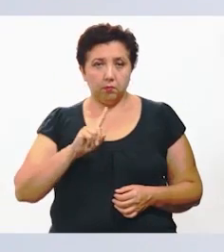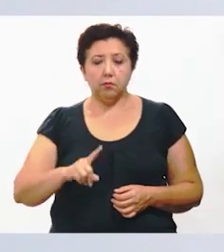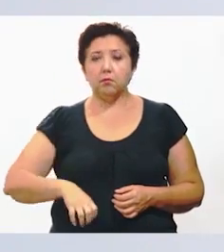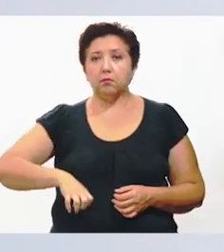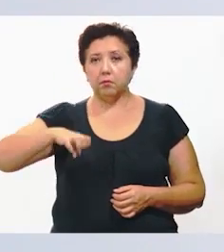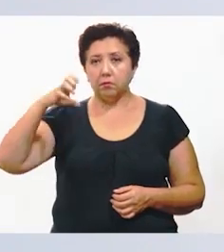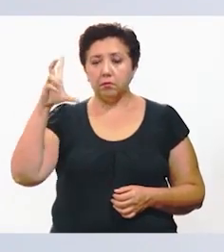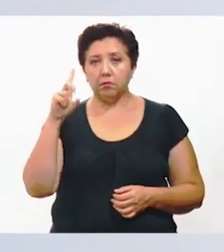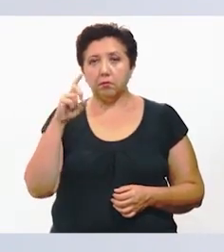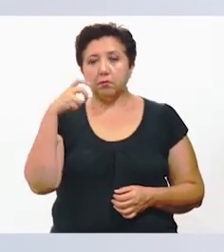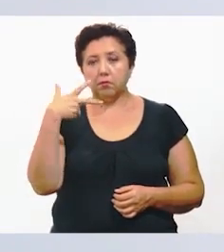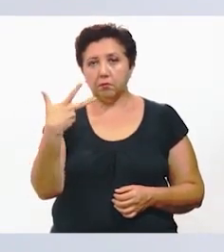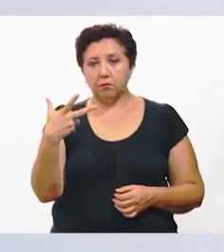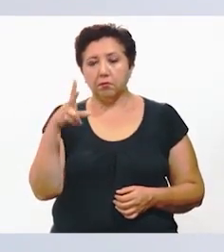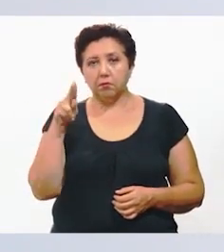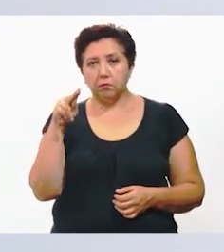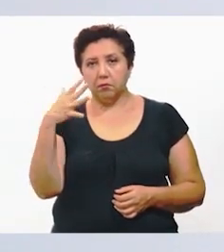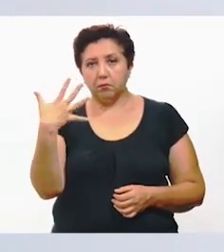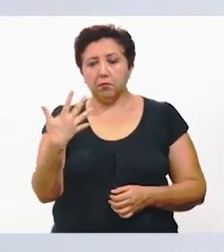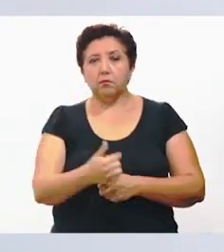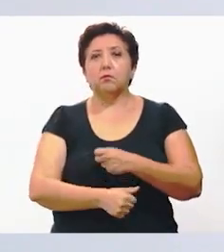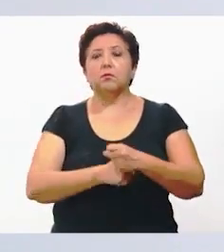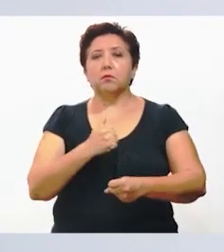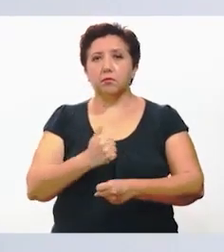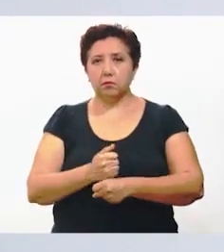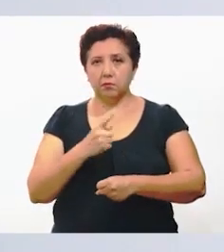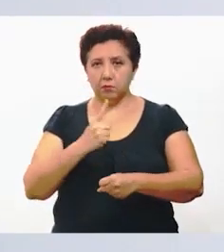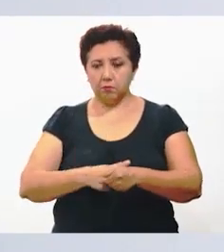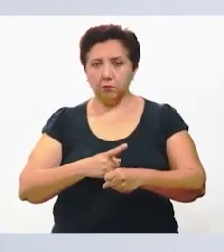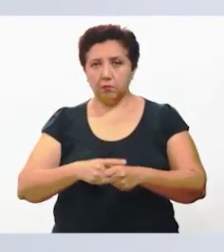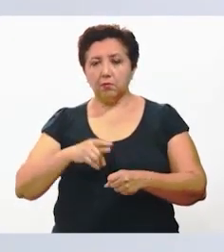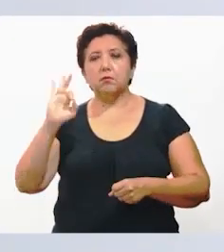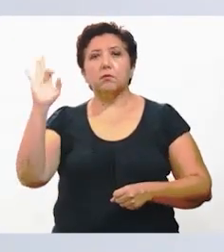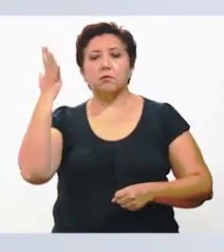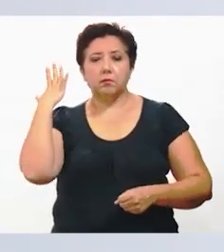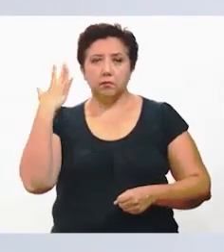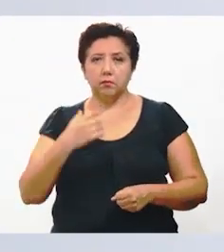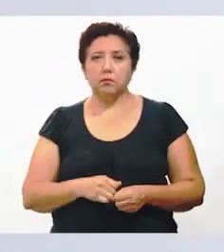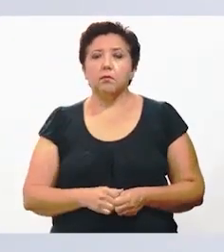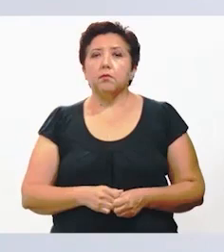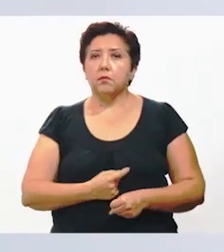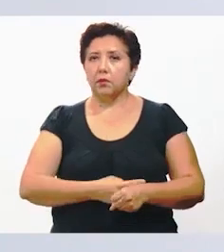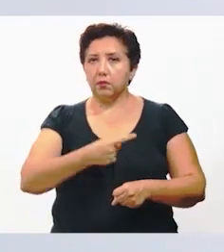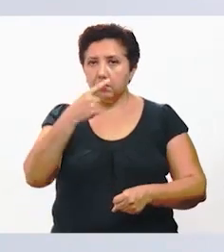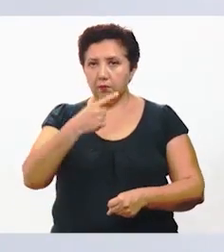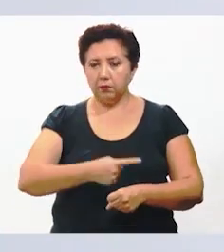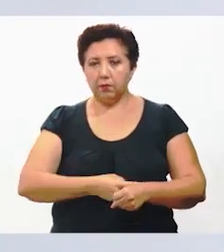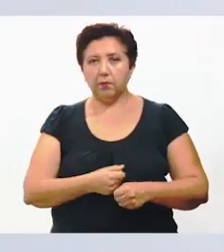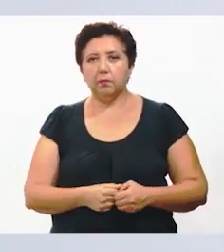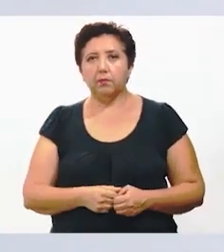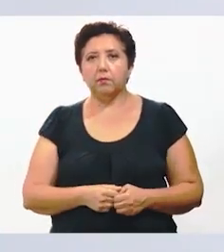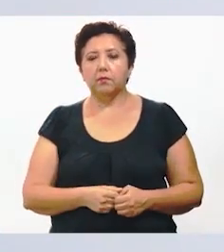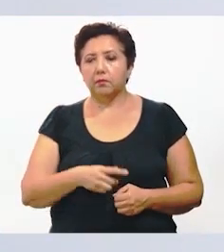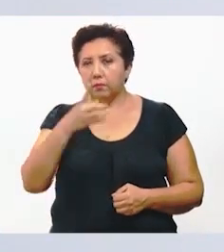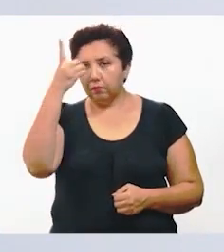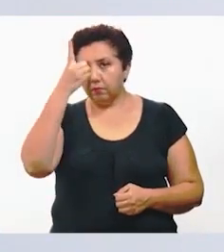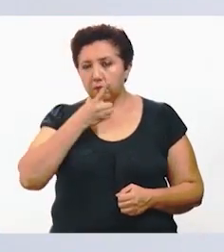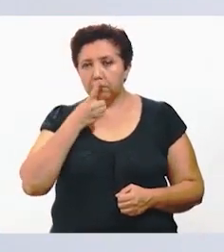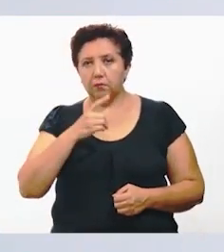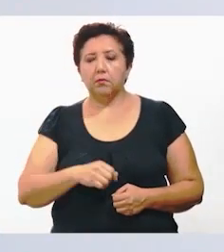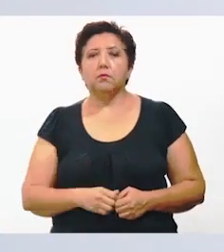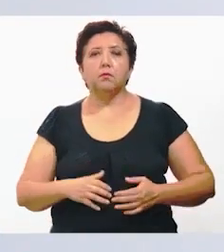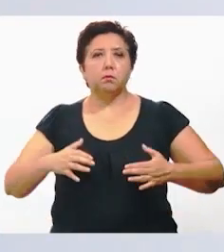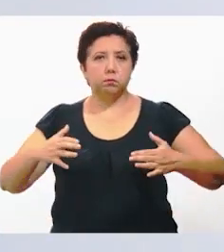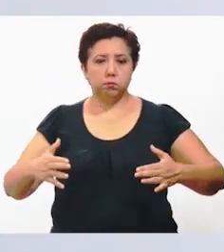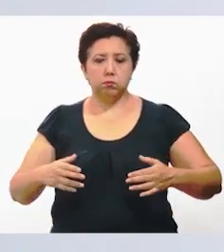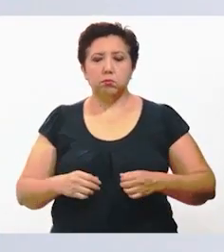un rango de edad de 38 a 85 años. Sus principales enfermedades fueron hipertensión arterial sistémica, diabetes